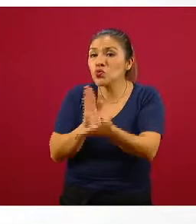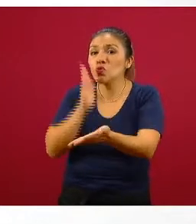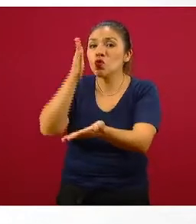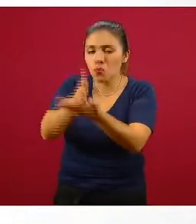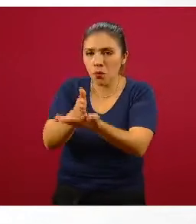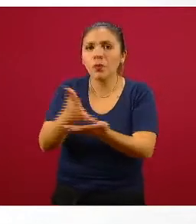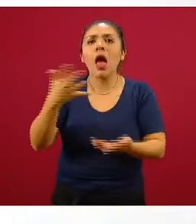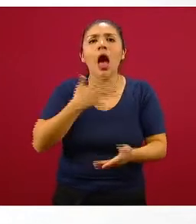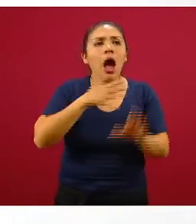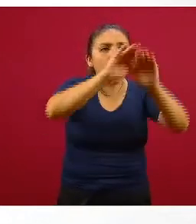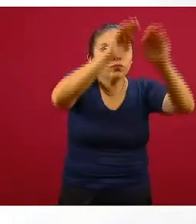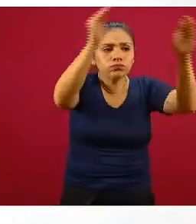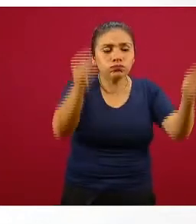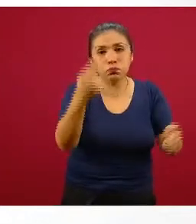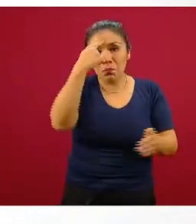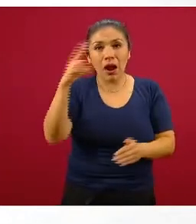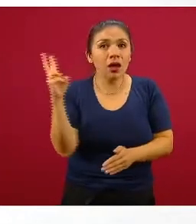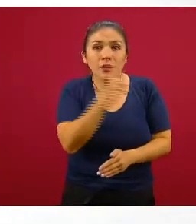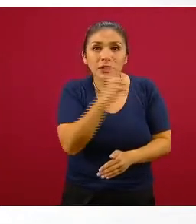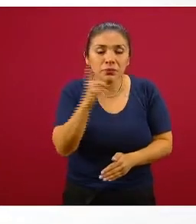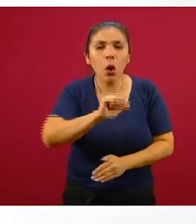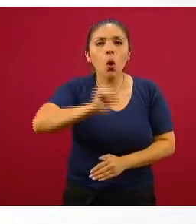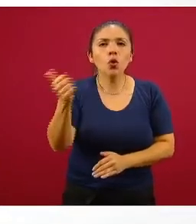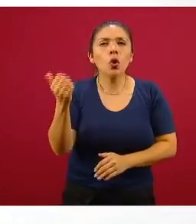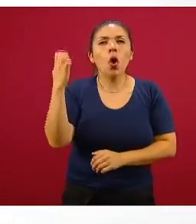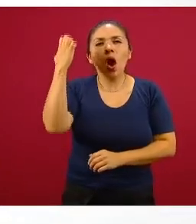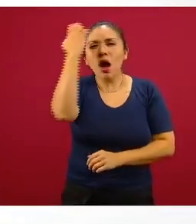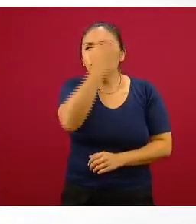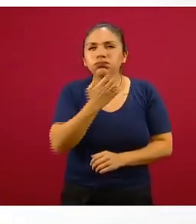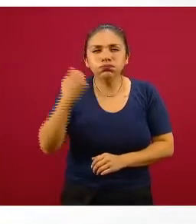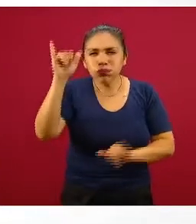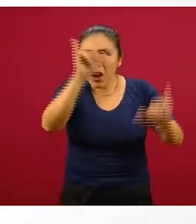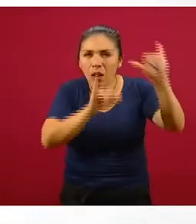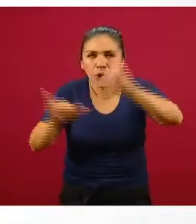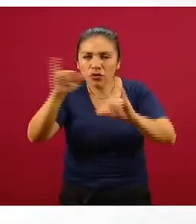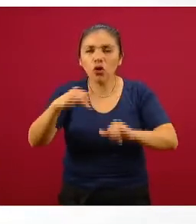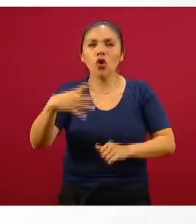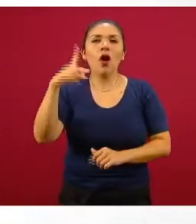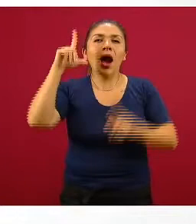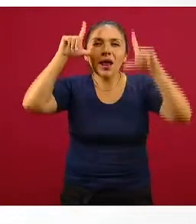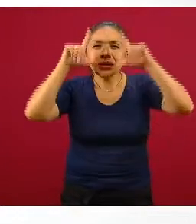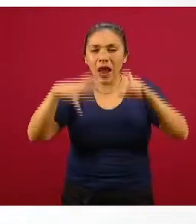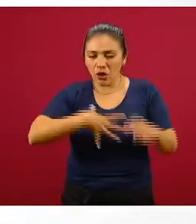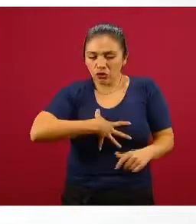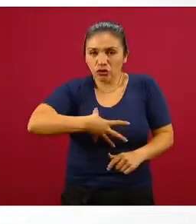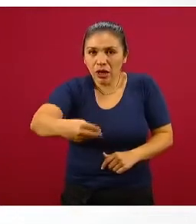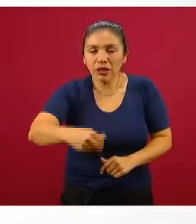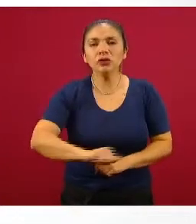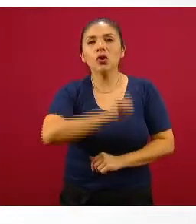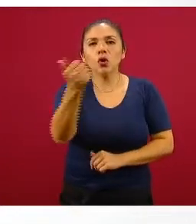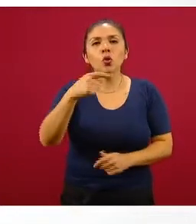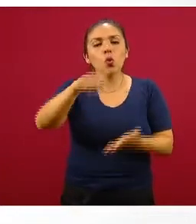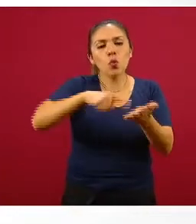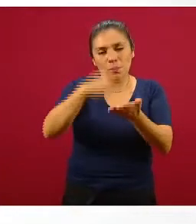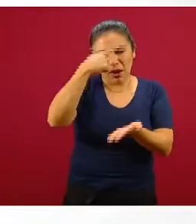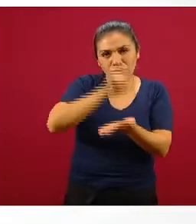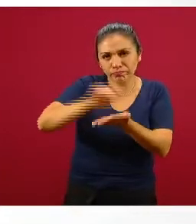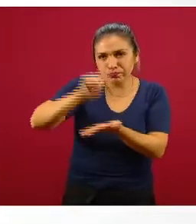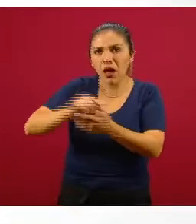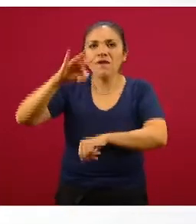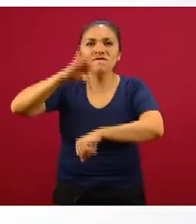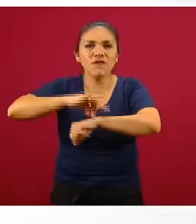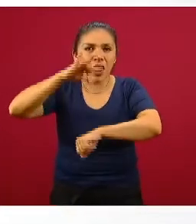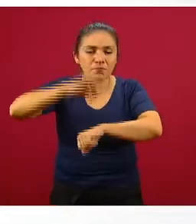pabellones respiratorios, el laboratorio rayos X, un sistema de distribución de gas medicinal, un área séptica, farmacia, cubículos